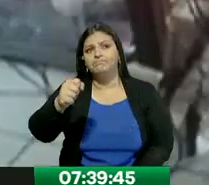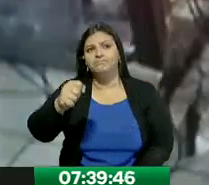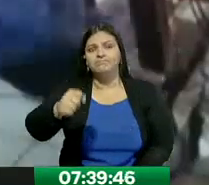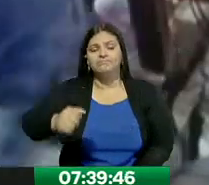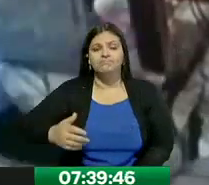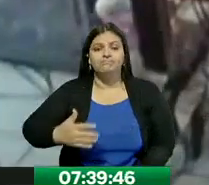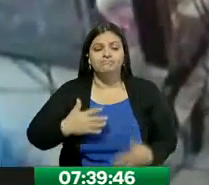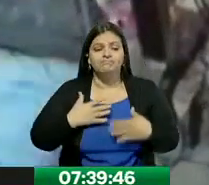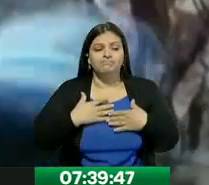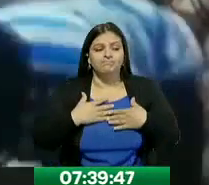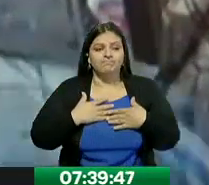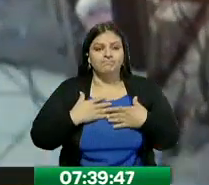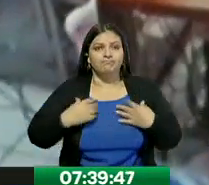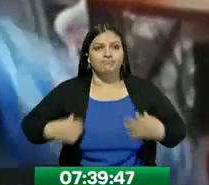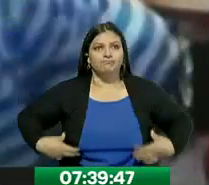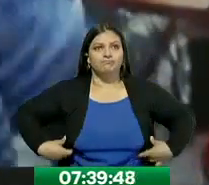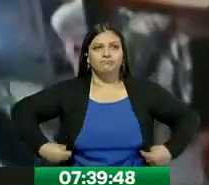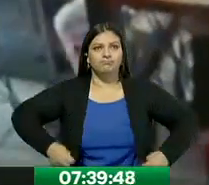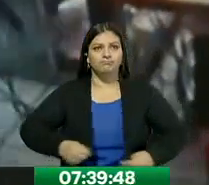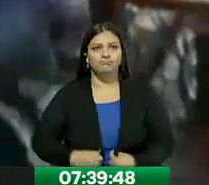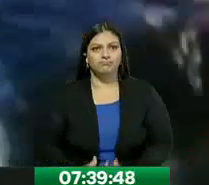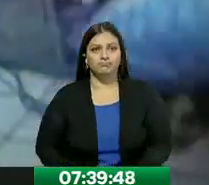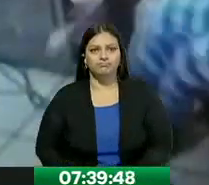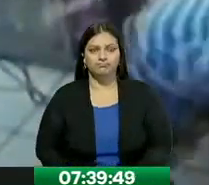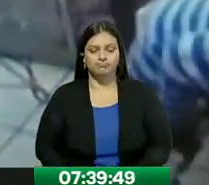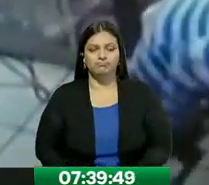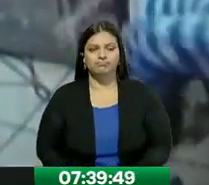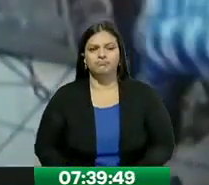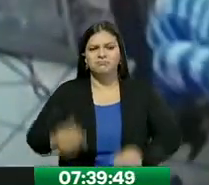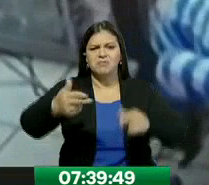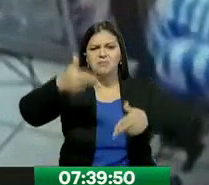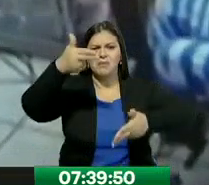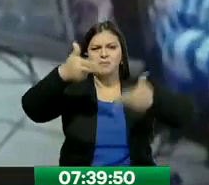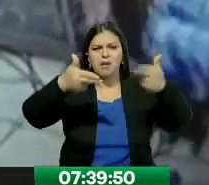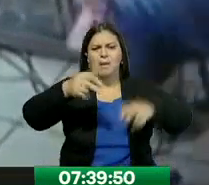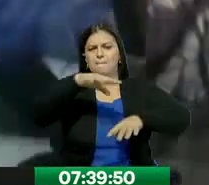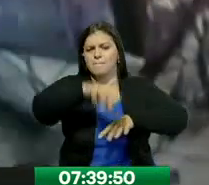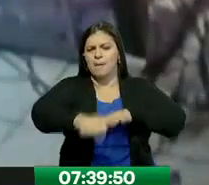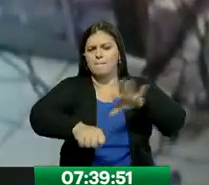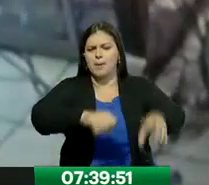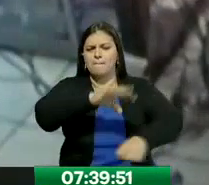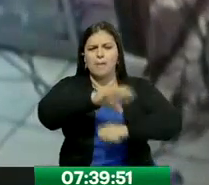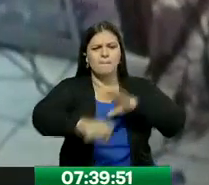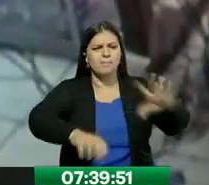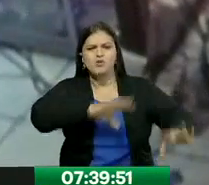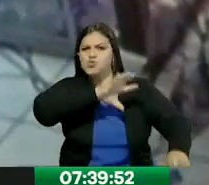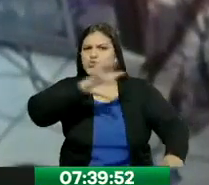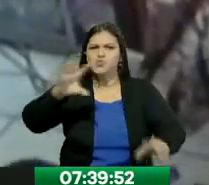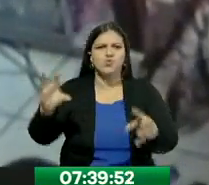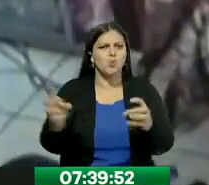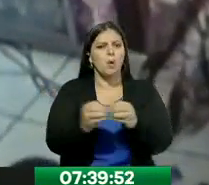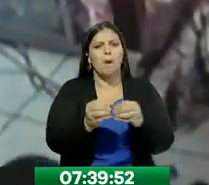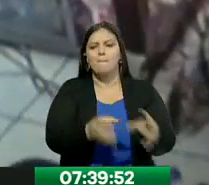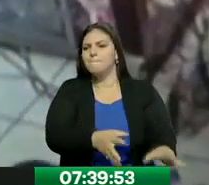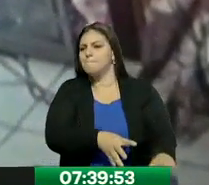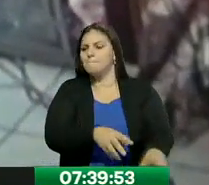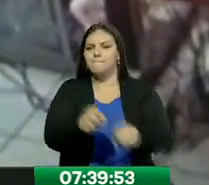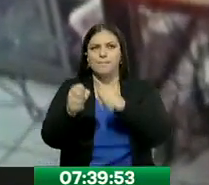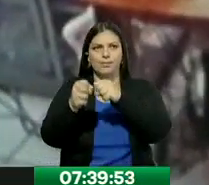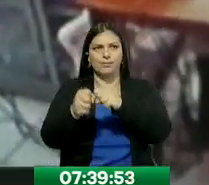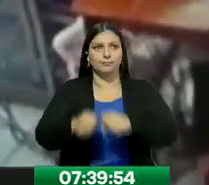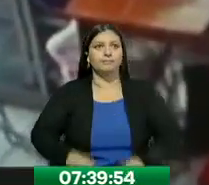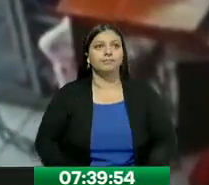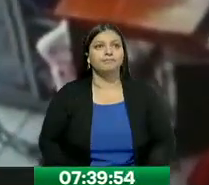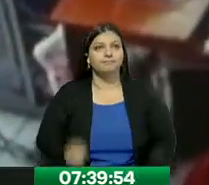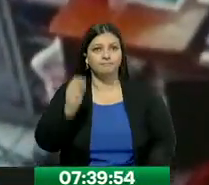de ellos. En cuestión de segundos se dieron tiempo para todo. Buscaron, sacaron, lanzaron y guardaron todo